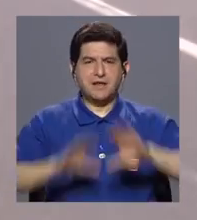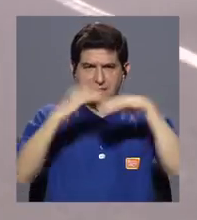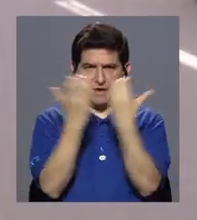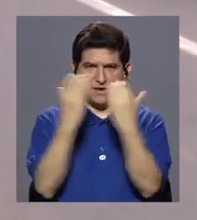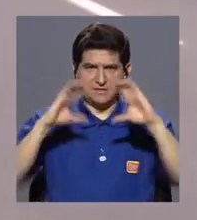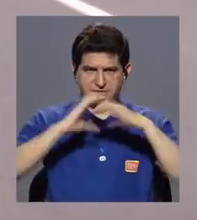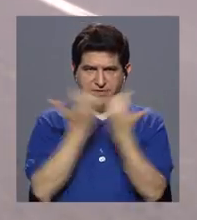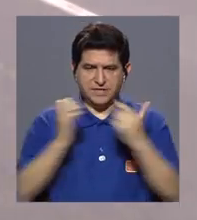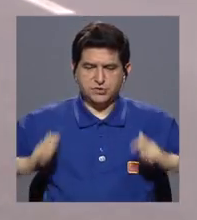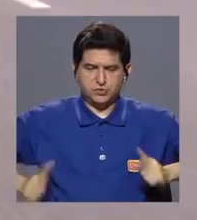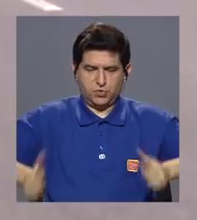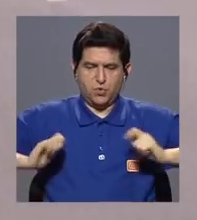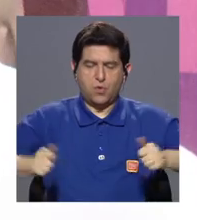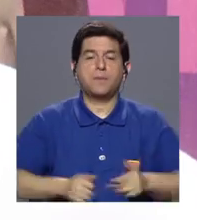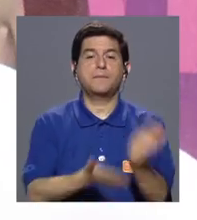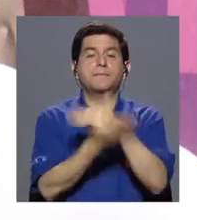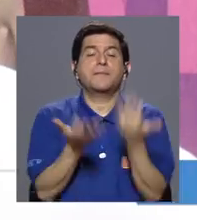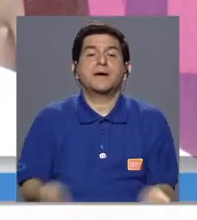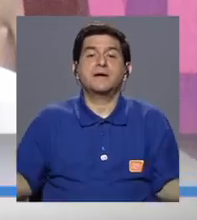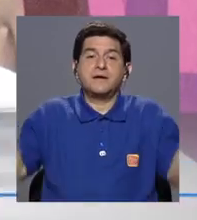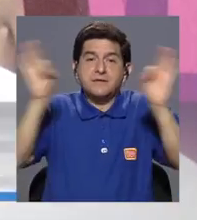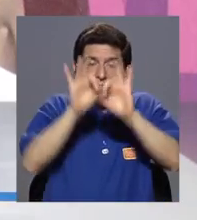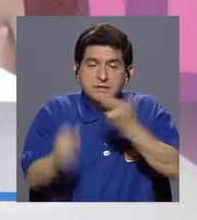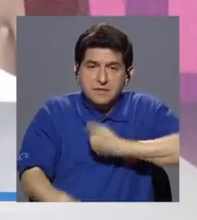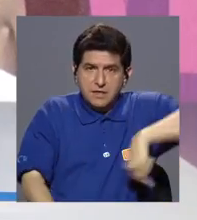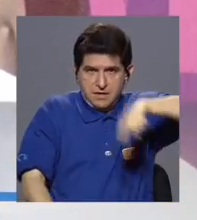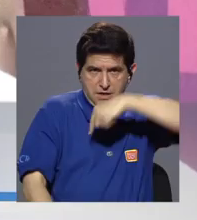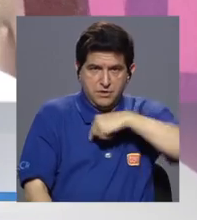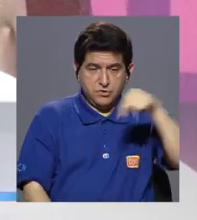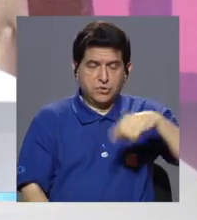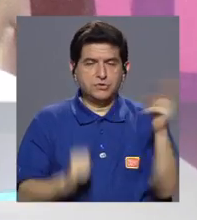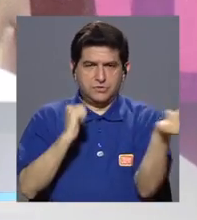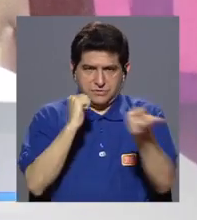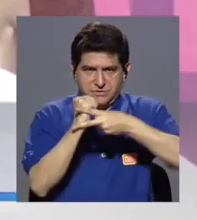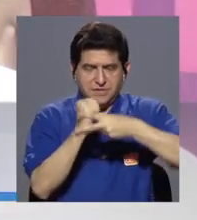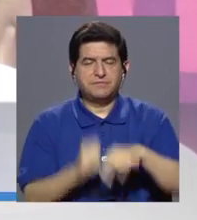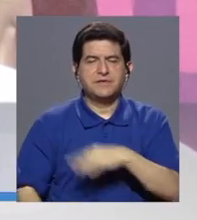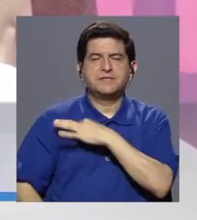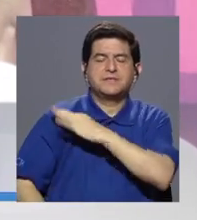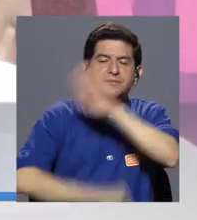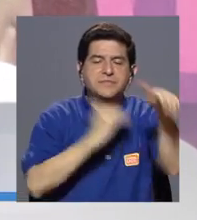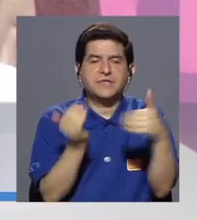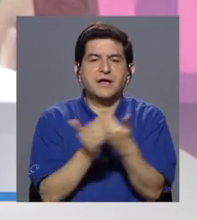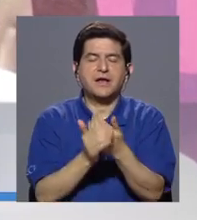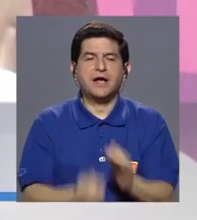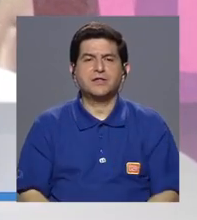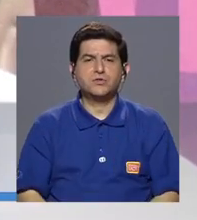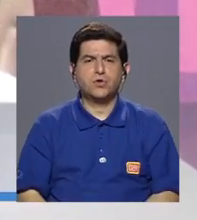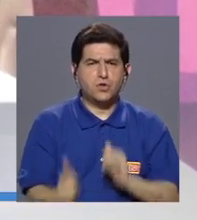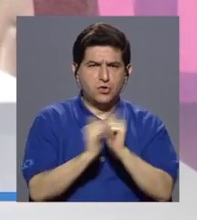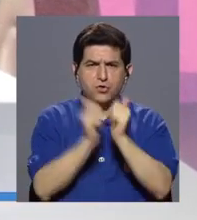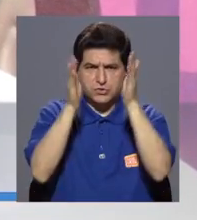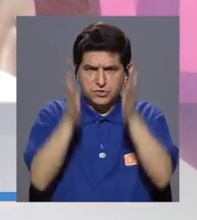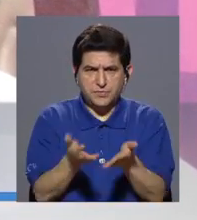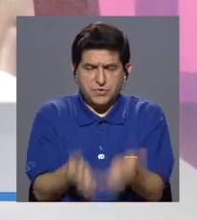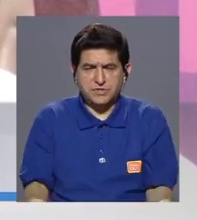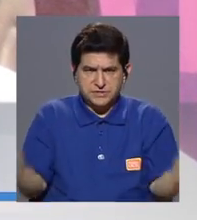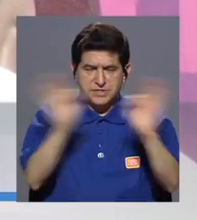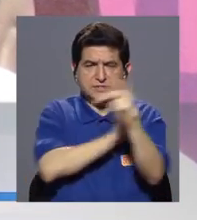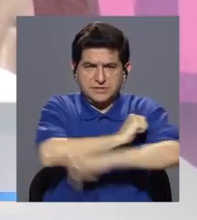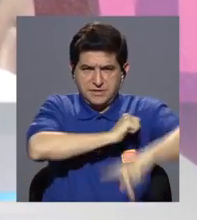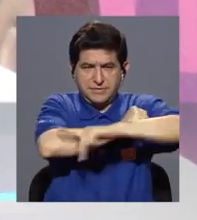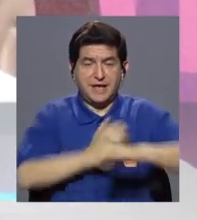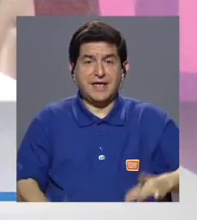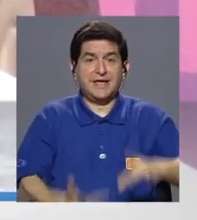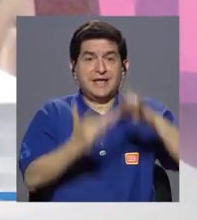ruedas. Un aspecto importante que estamos en esta edición es invitando a toda la élite del deporte nacional